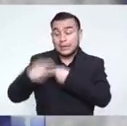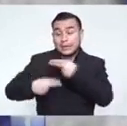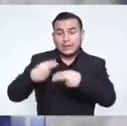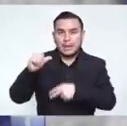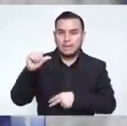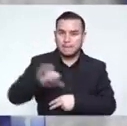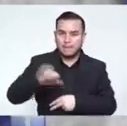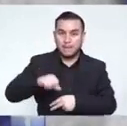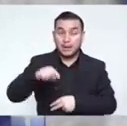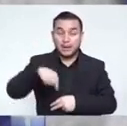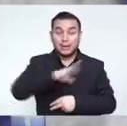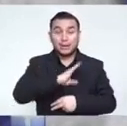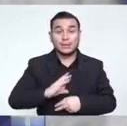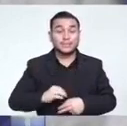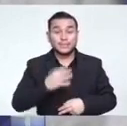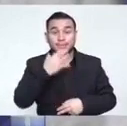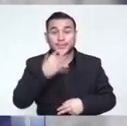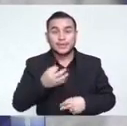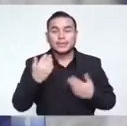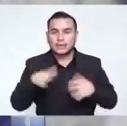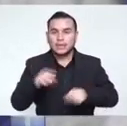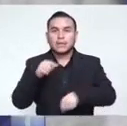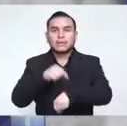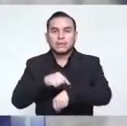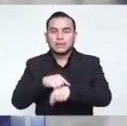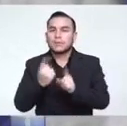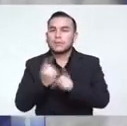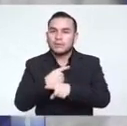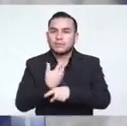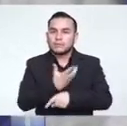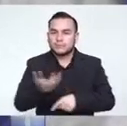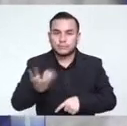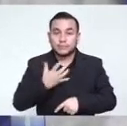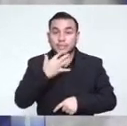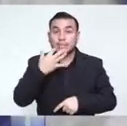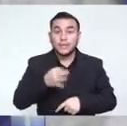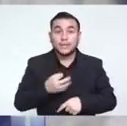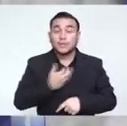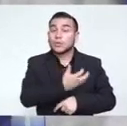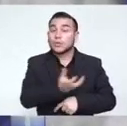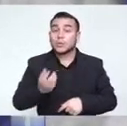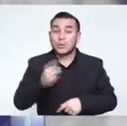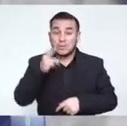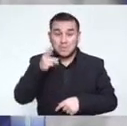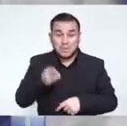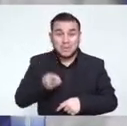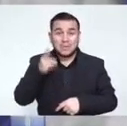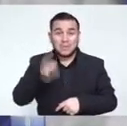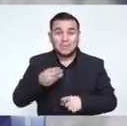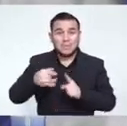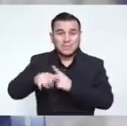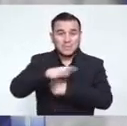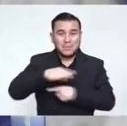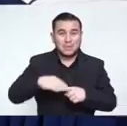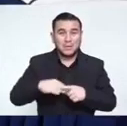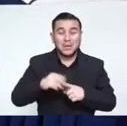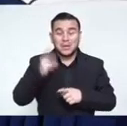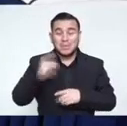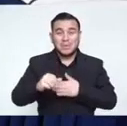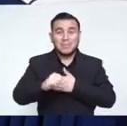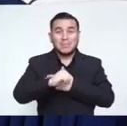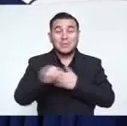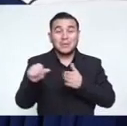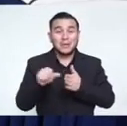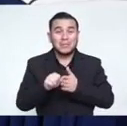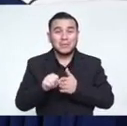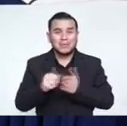este país. Entonces ya es hora de que cambien, pues. Ya las cosas no pueden ser solo porque ellos dicen que así es.